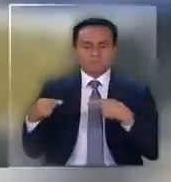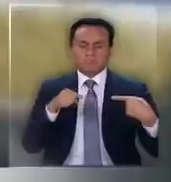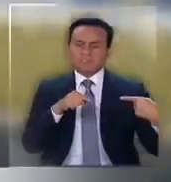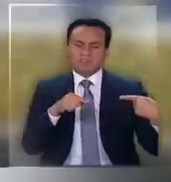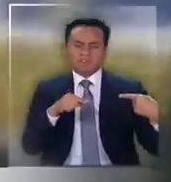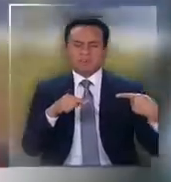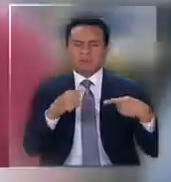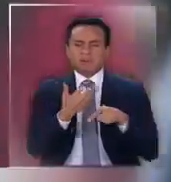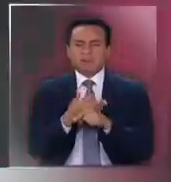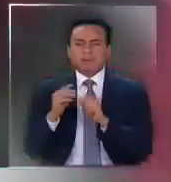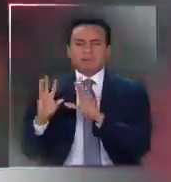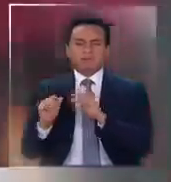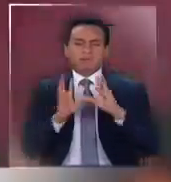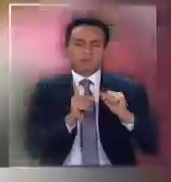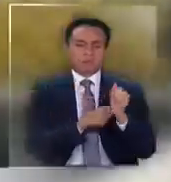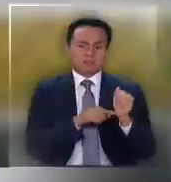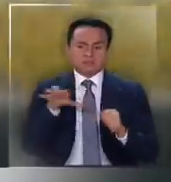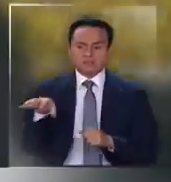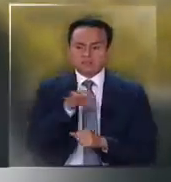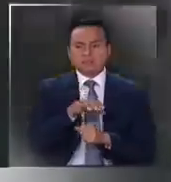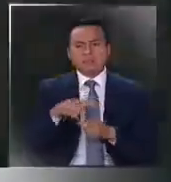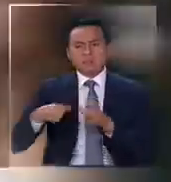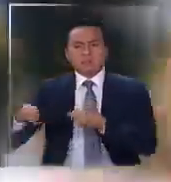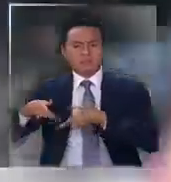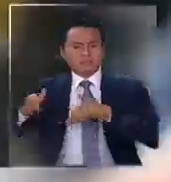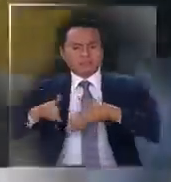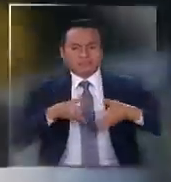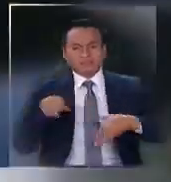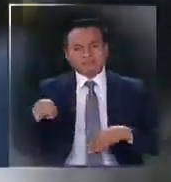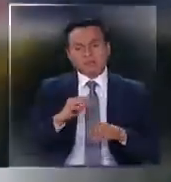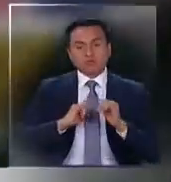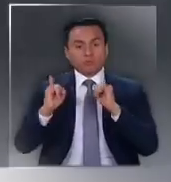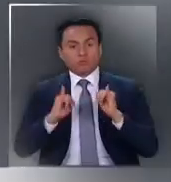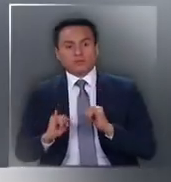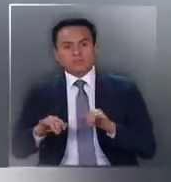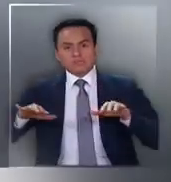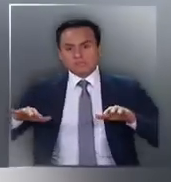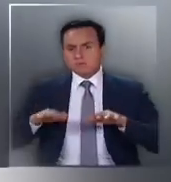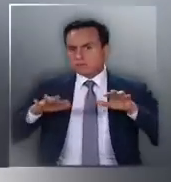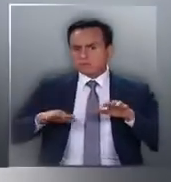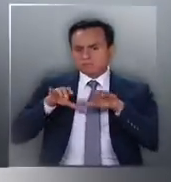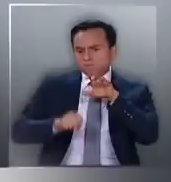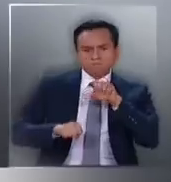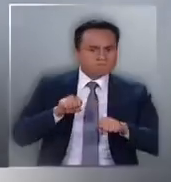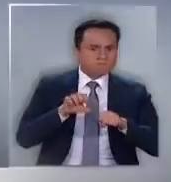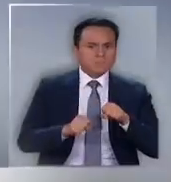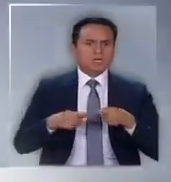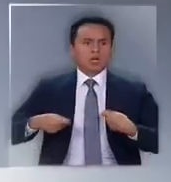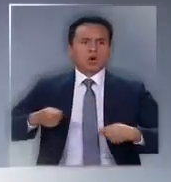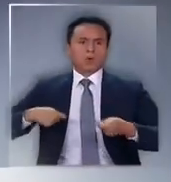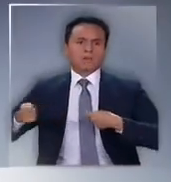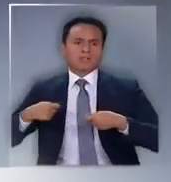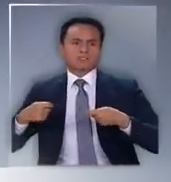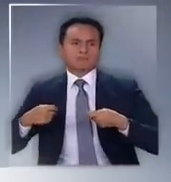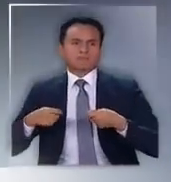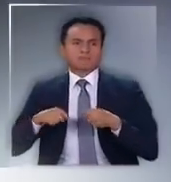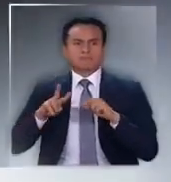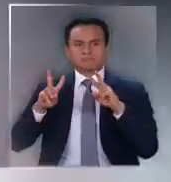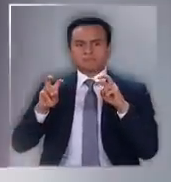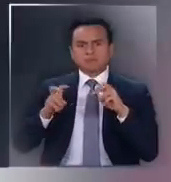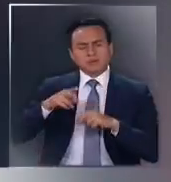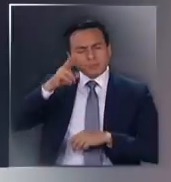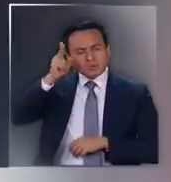enemistad que existe entre estas dos familias de ambulantes que a su manera intentan apoderarse de un comercio que a pesar de